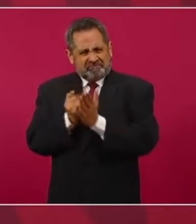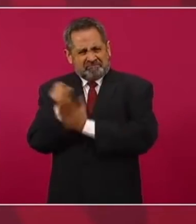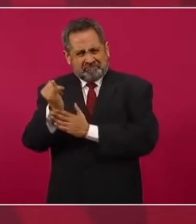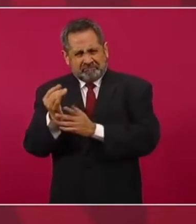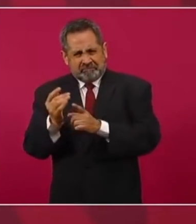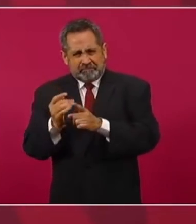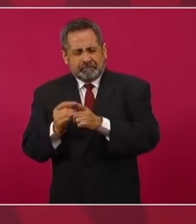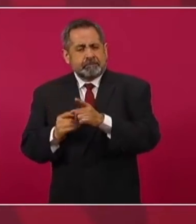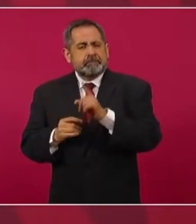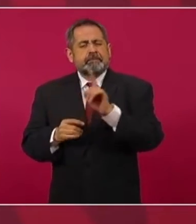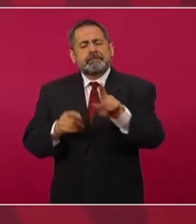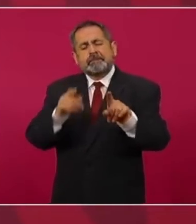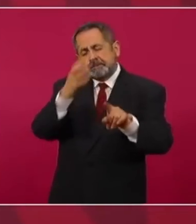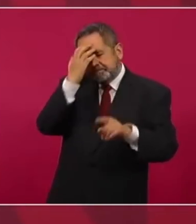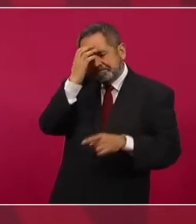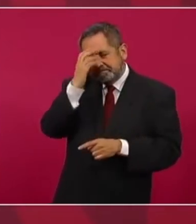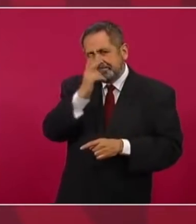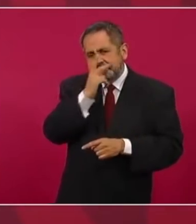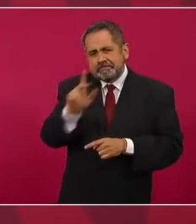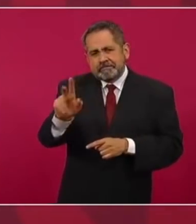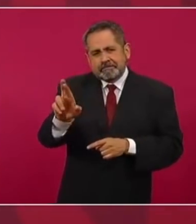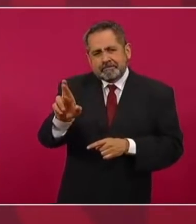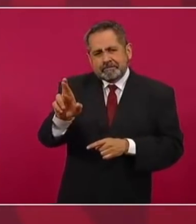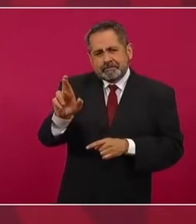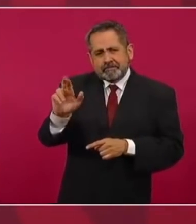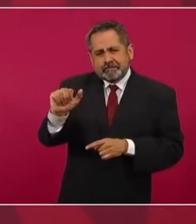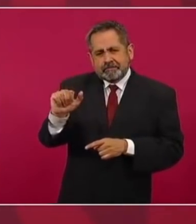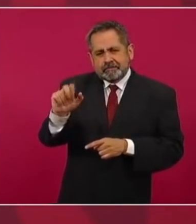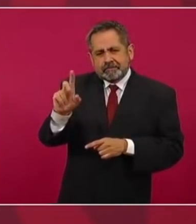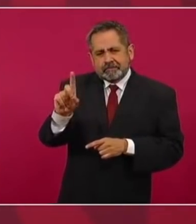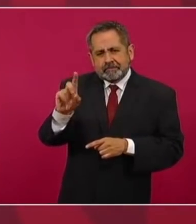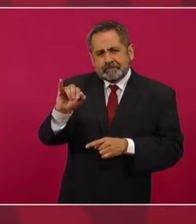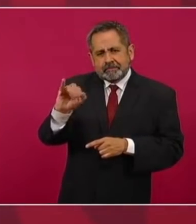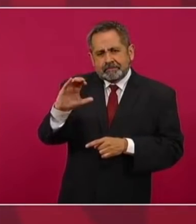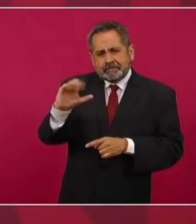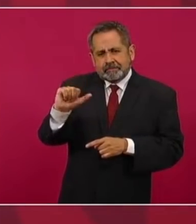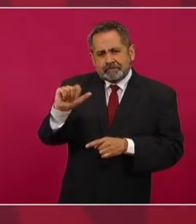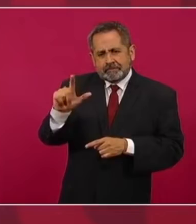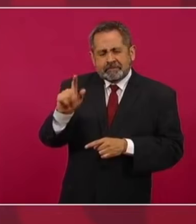Por la palabra radical viene de raíz.